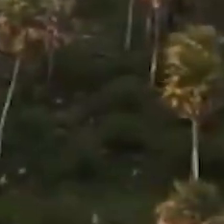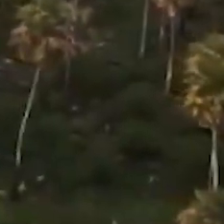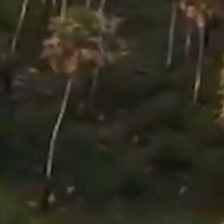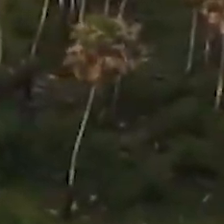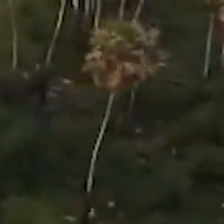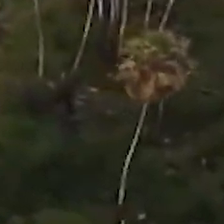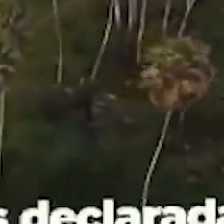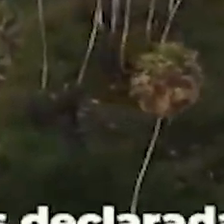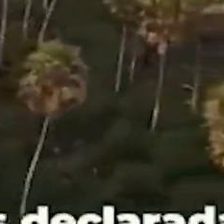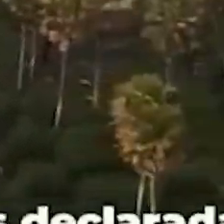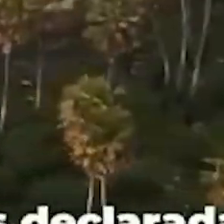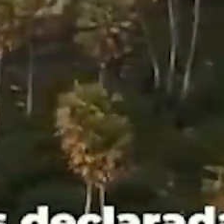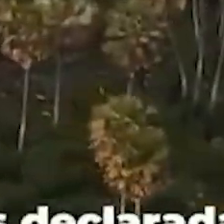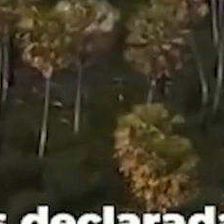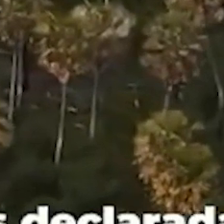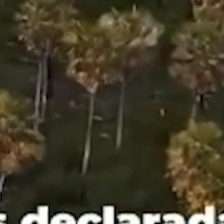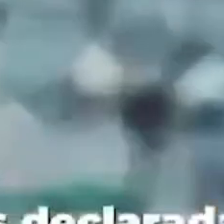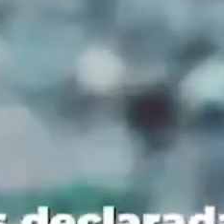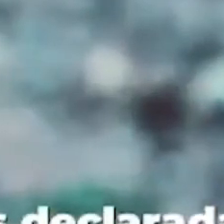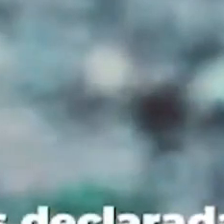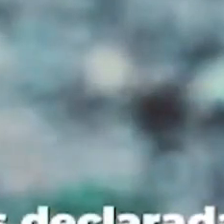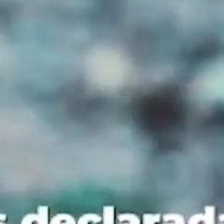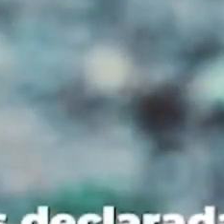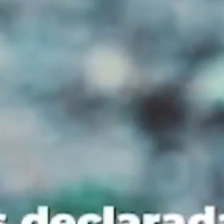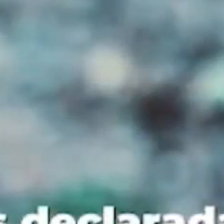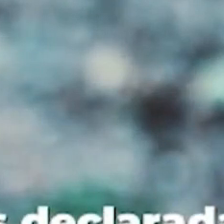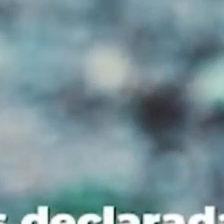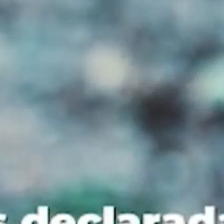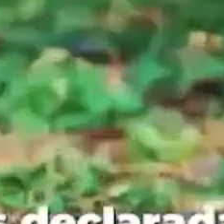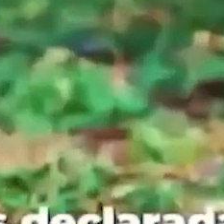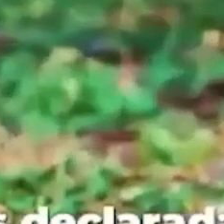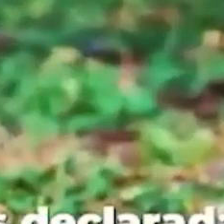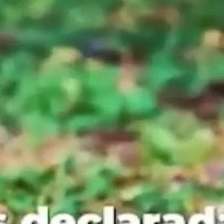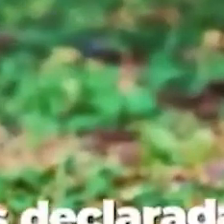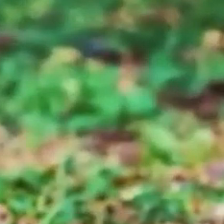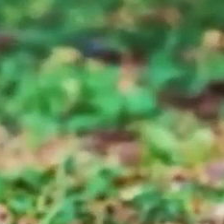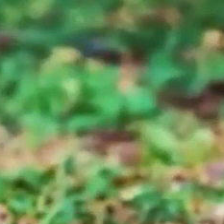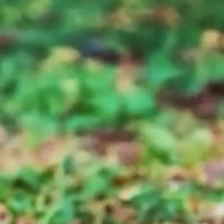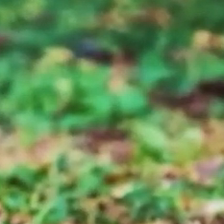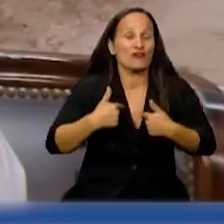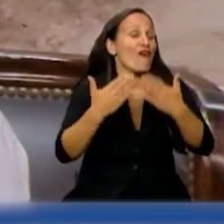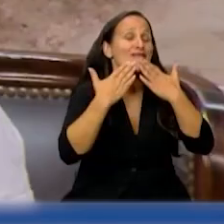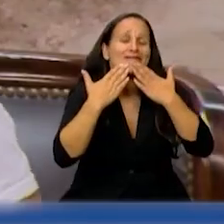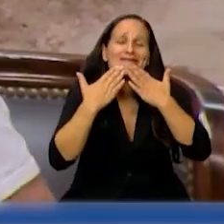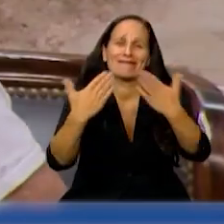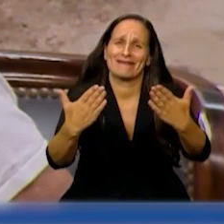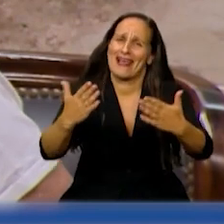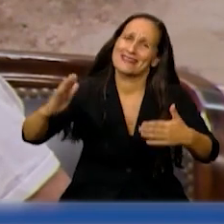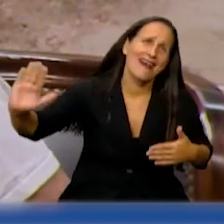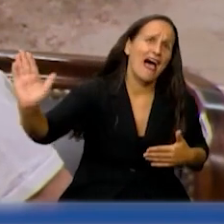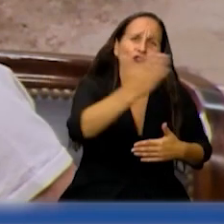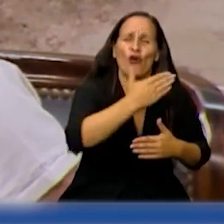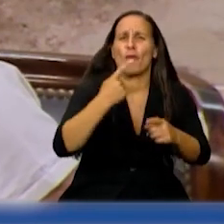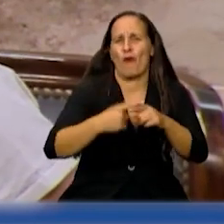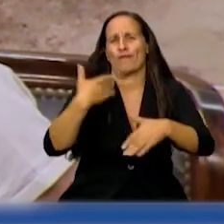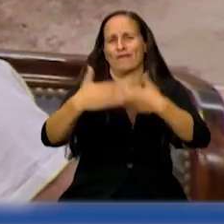gesto de amor que necesita la provincia del Chaco. A todos ustedes agradecida por haber llegado hasta